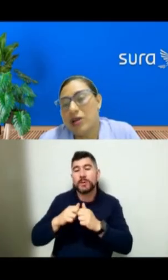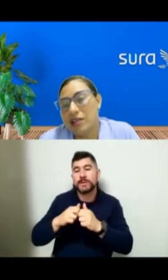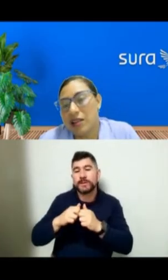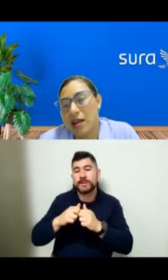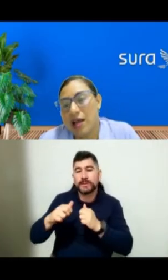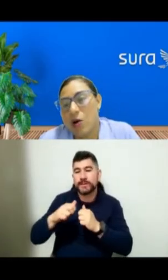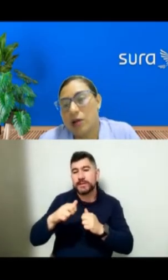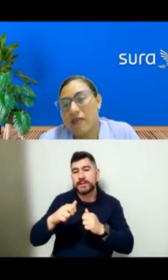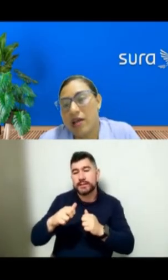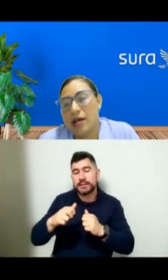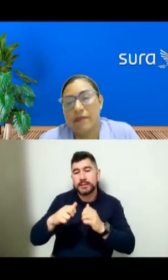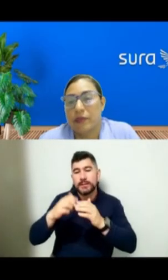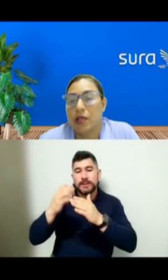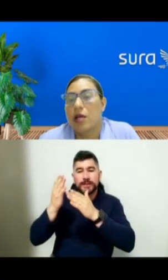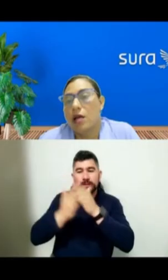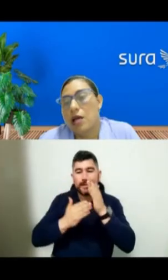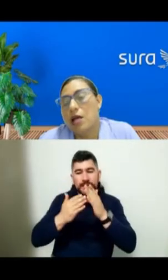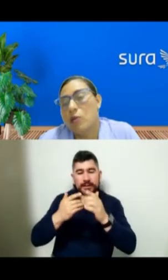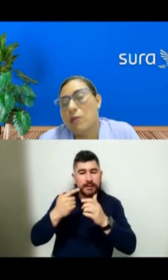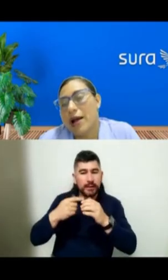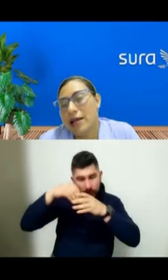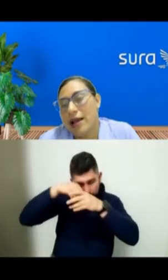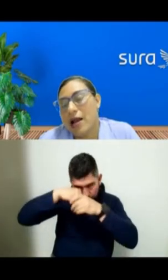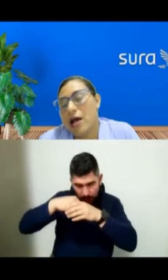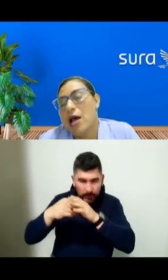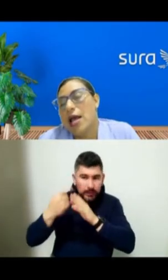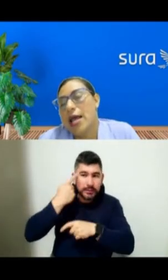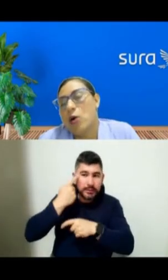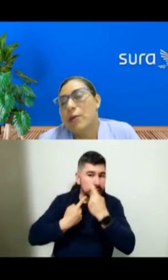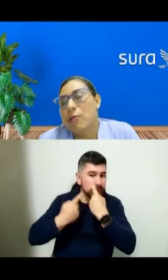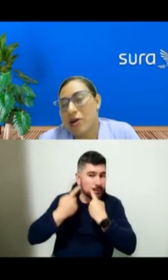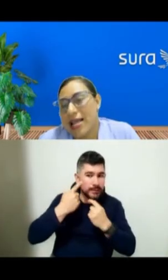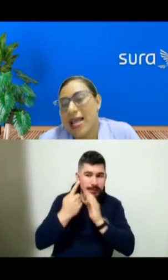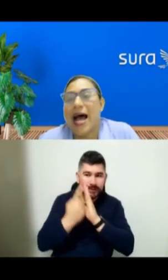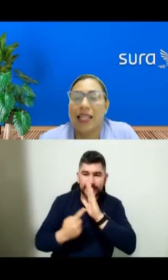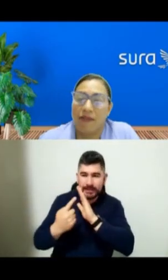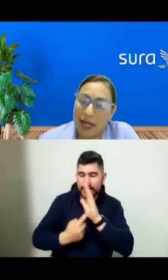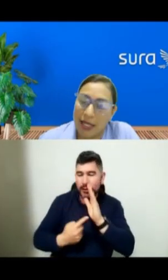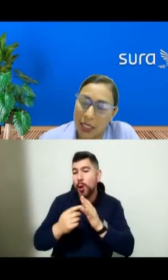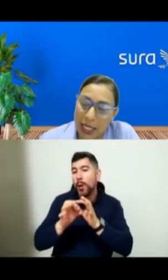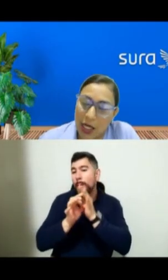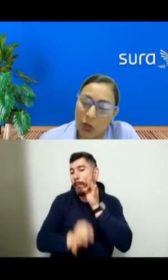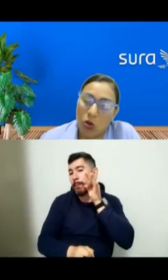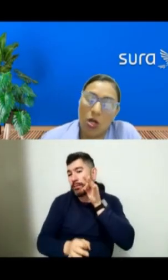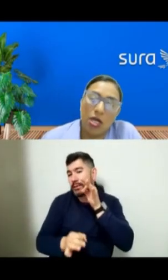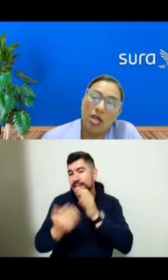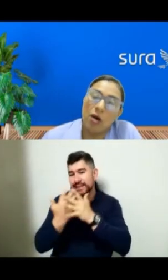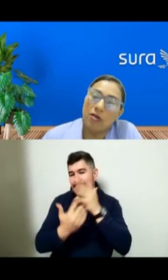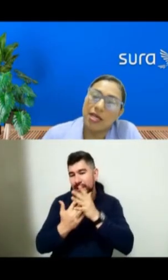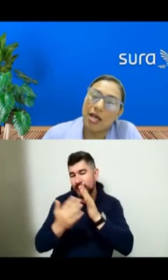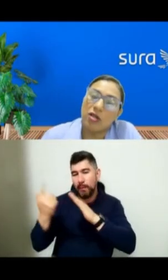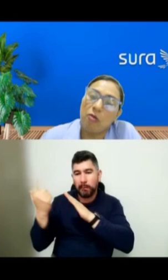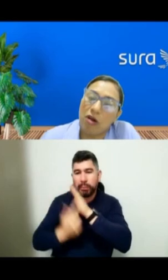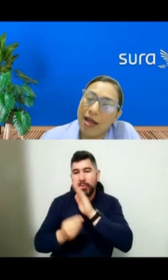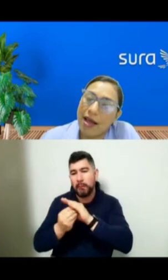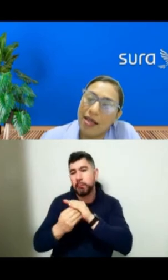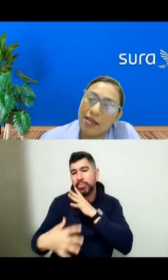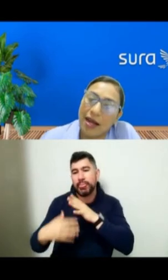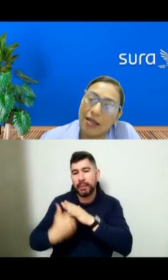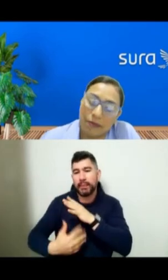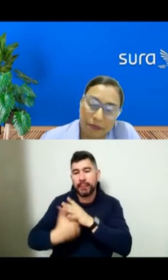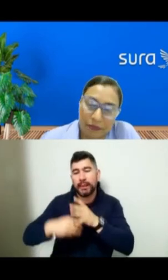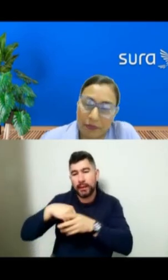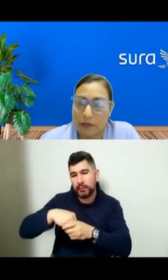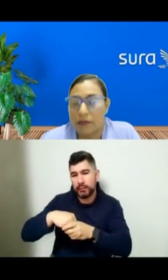y afectar una arteria, una vena, y nos va a generar una hemorragia a nivel interno. ¿Y cómo sé que hay una